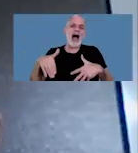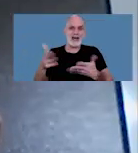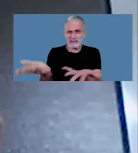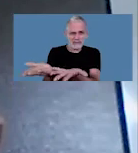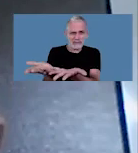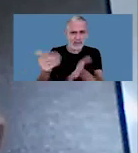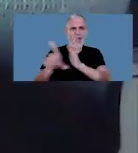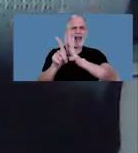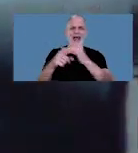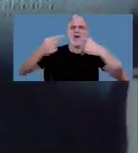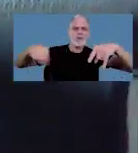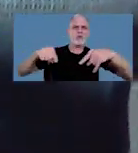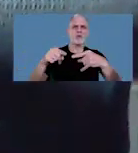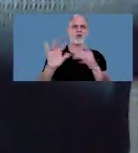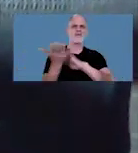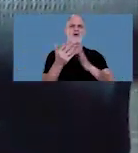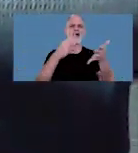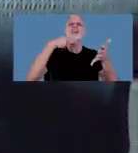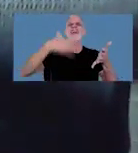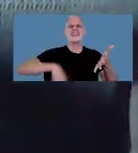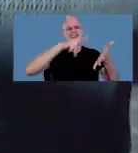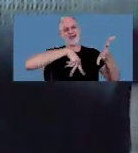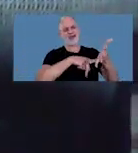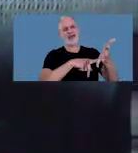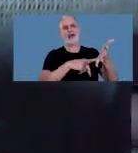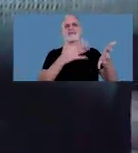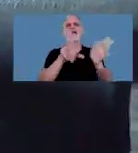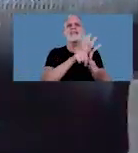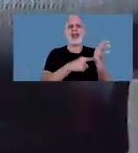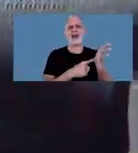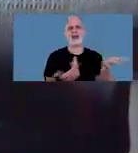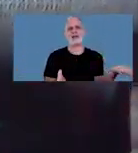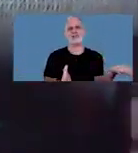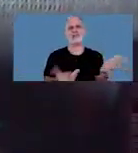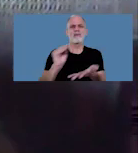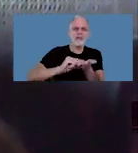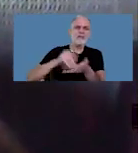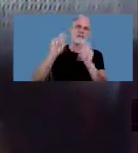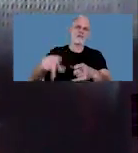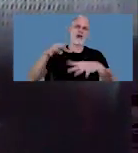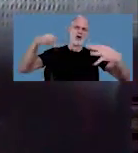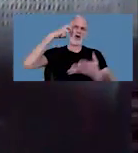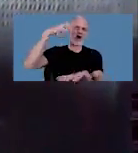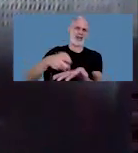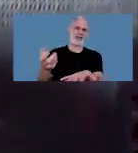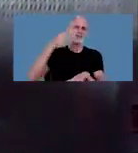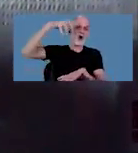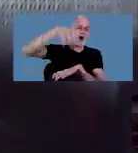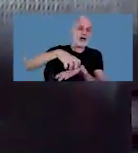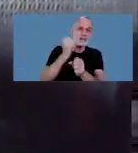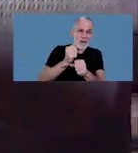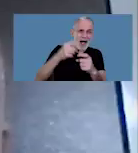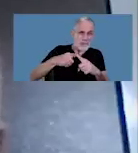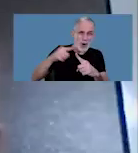cuando se habla de interpretación, o sea, cuando se habla de la interpretación del espíritu del legislador, es ir a la discusión.